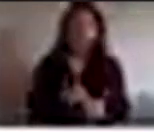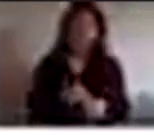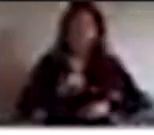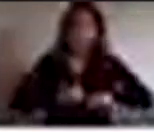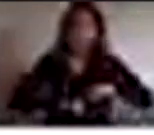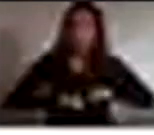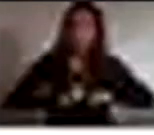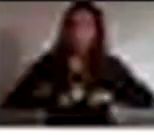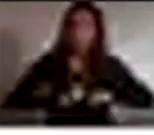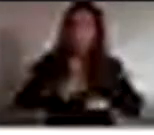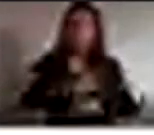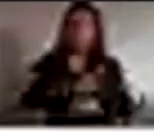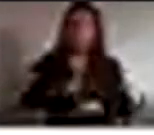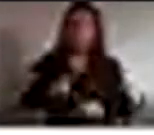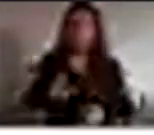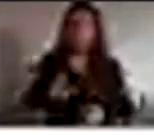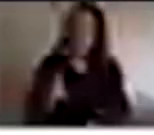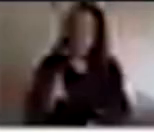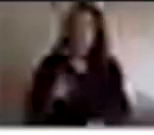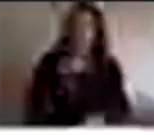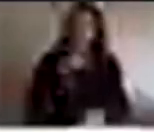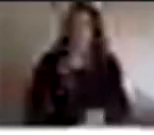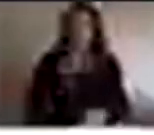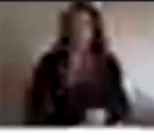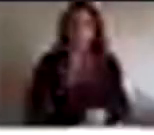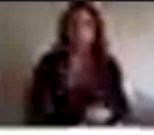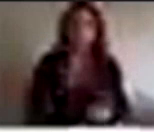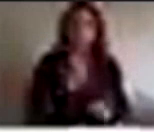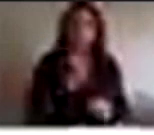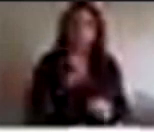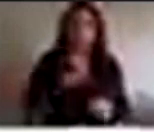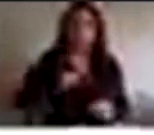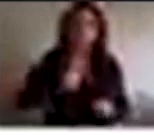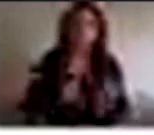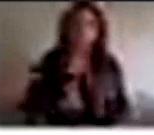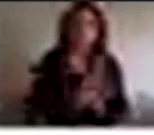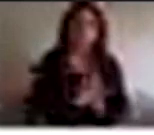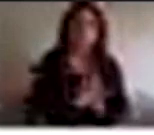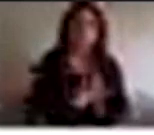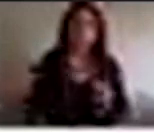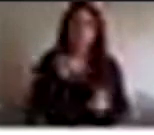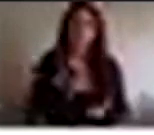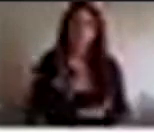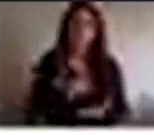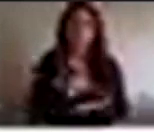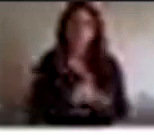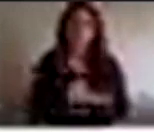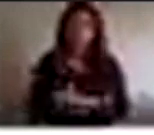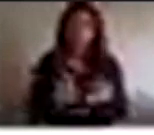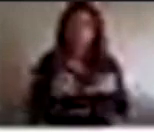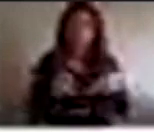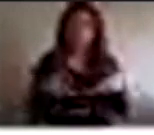ley, para que no se vean expuestos a la aplicación de multas por parte del organismo fiscalizador.